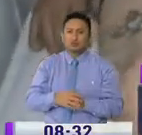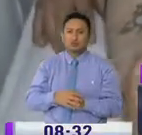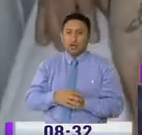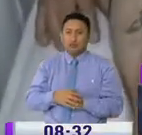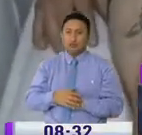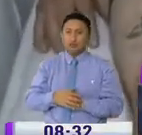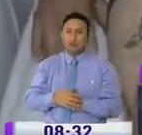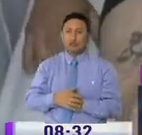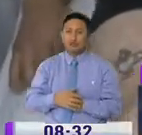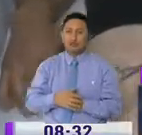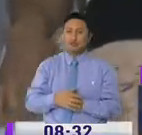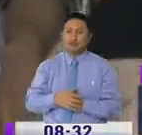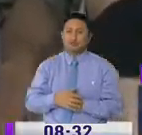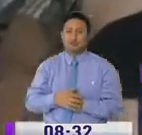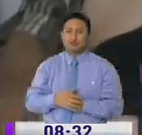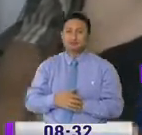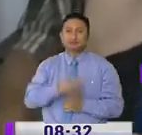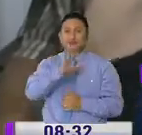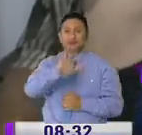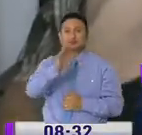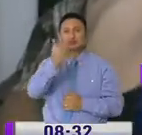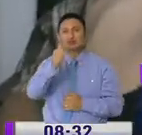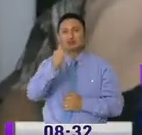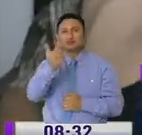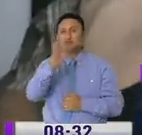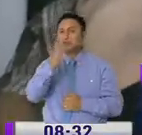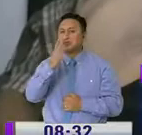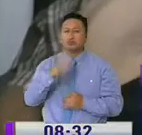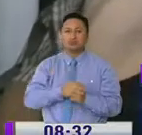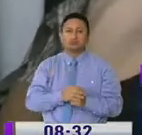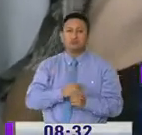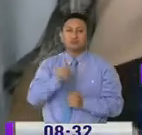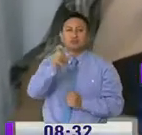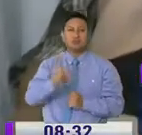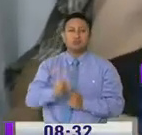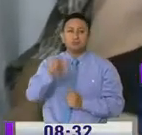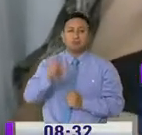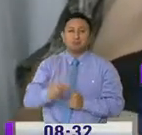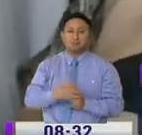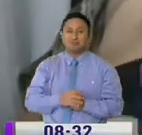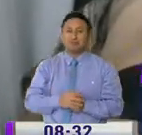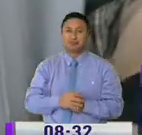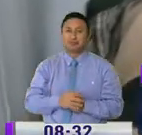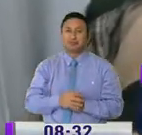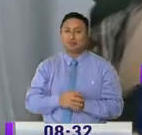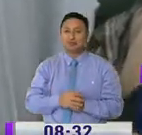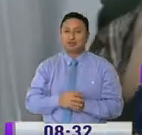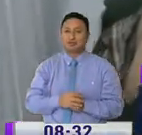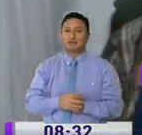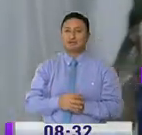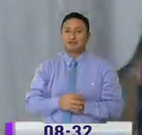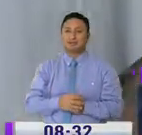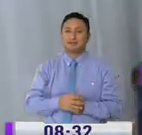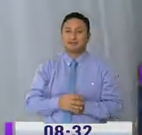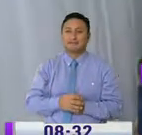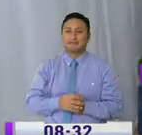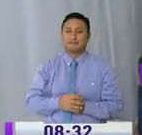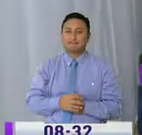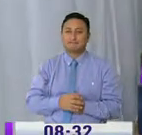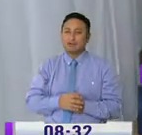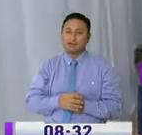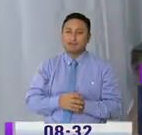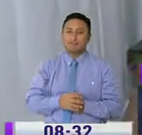Entre unas 5 a 10 sesiones más o menos es lo que debe hasta 15 sesiones se pueden